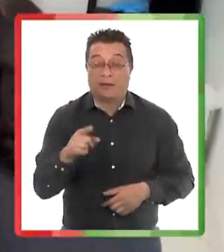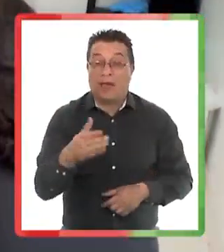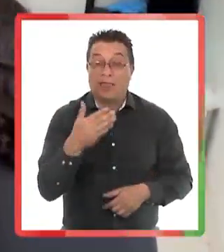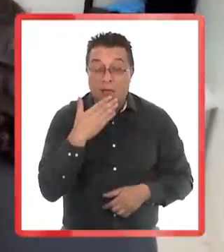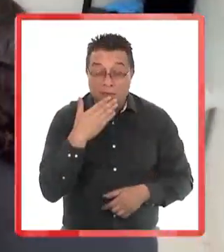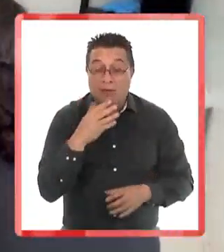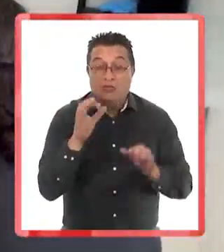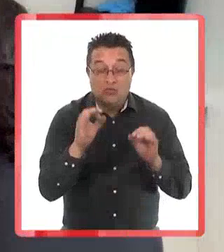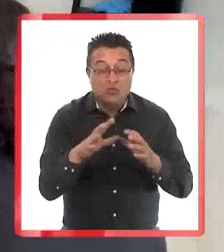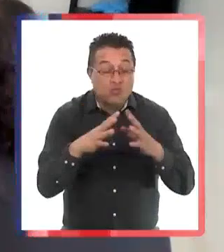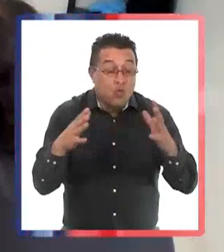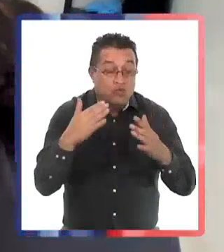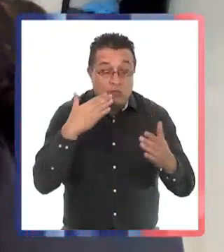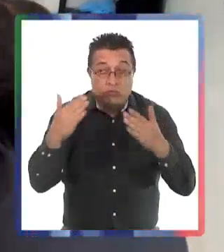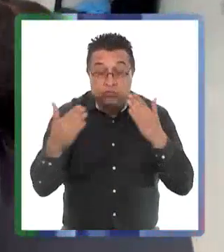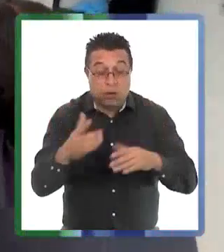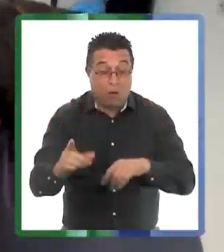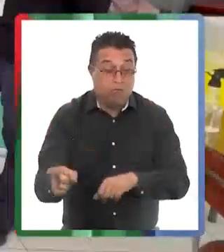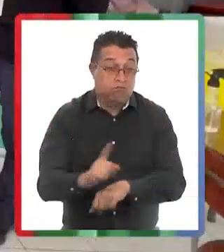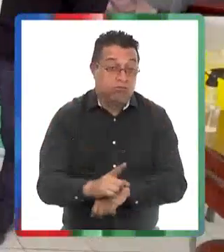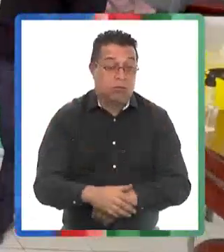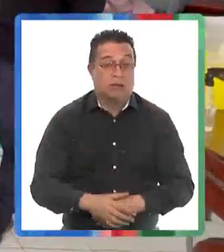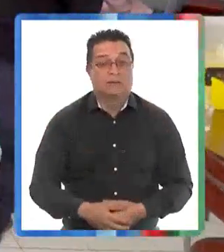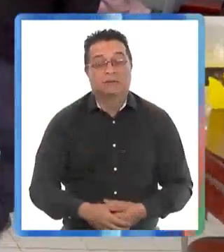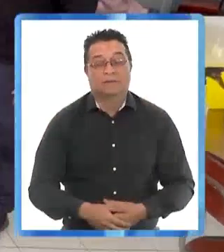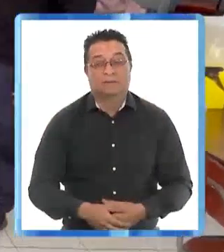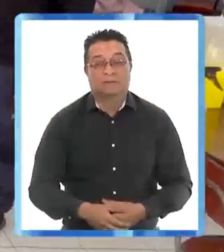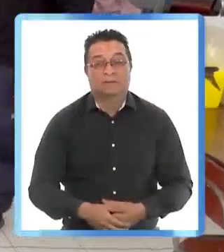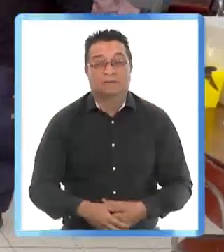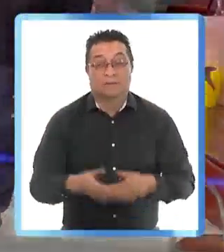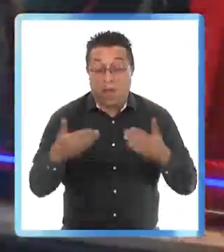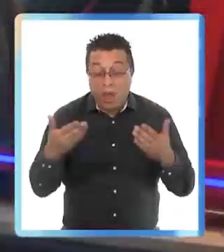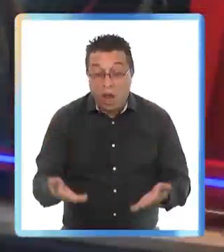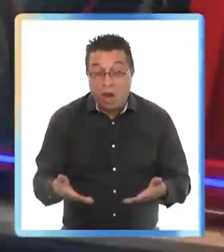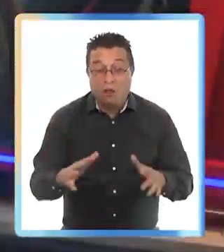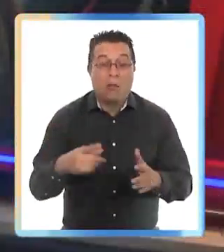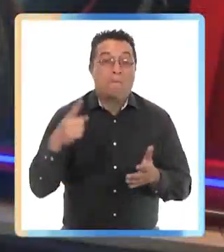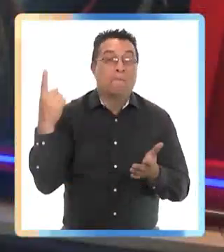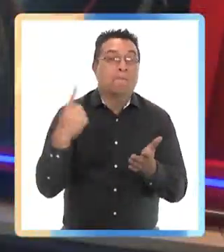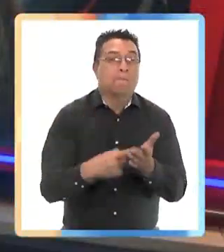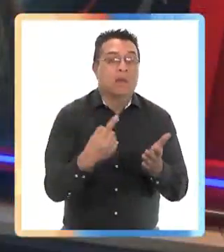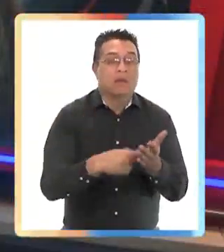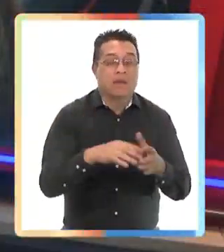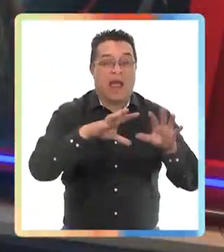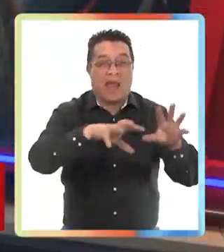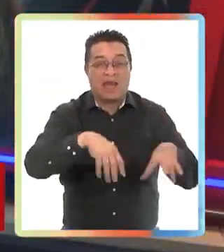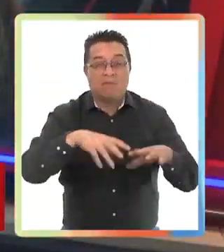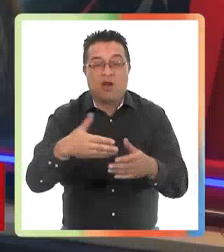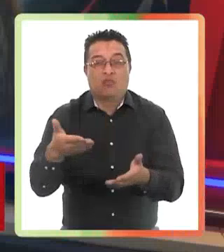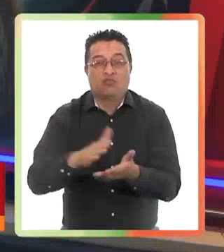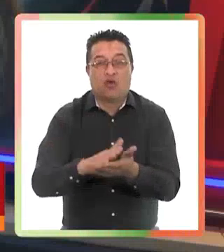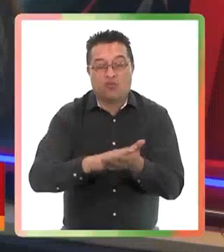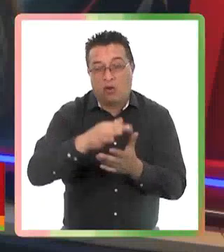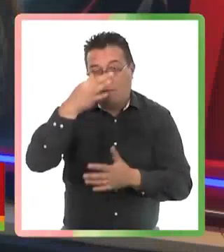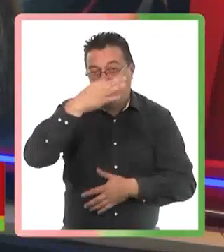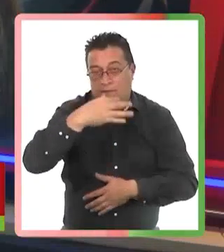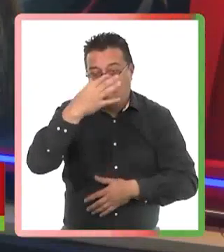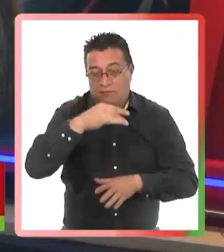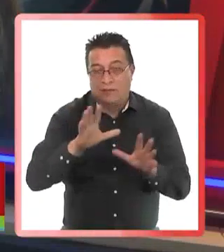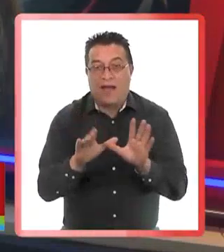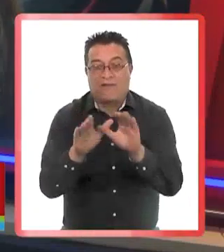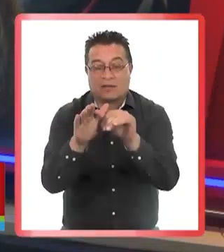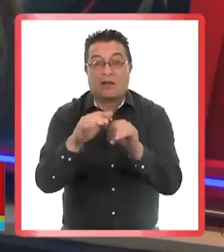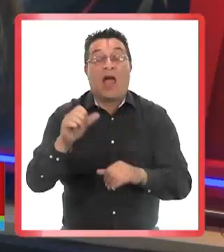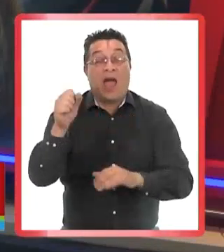respiratoria aguda, que además es altamente contagiosa. A estas alturas ya son miles los animales muertos